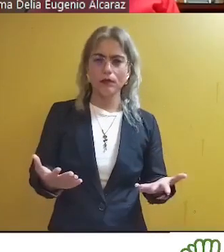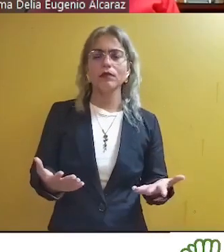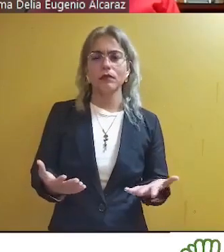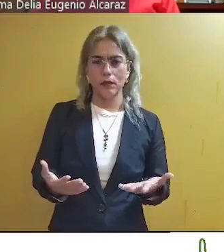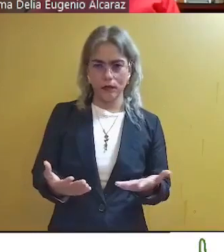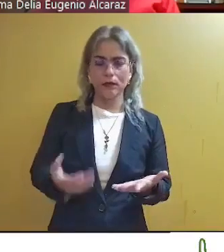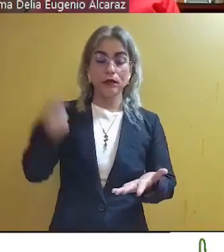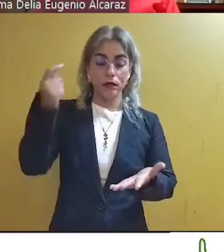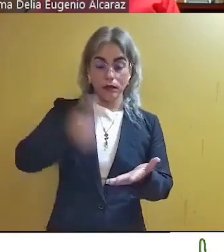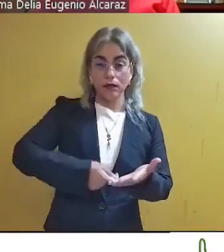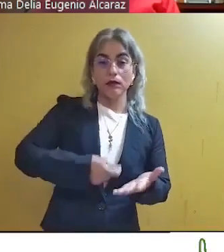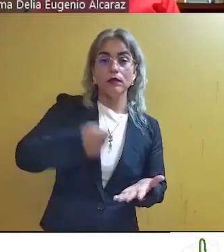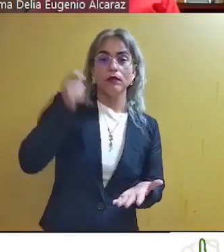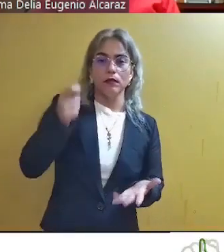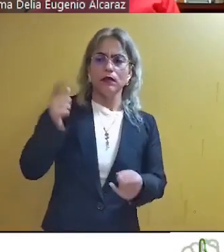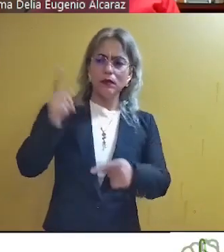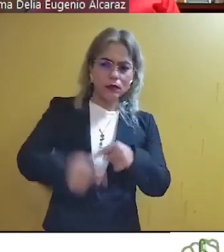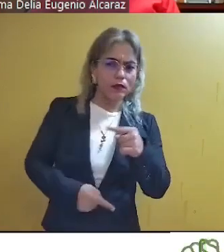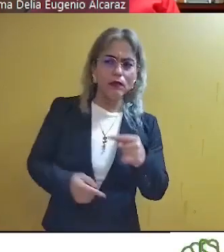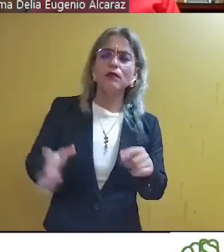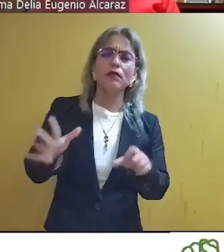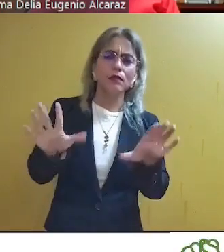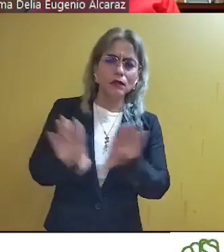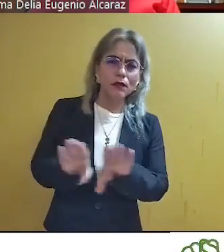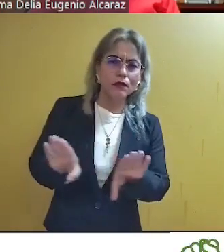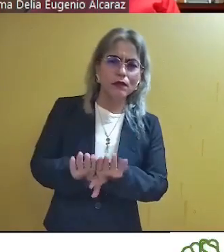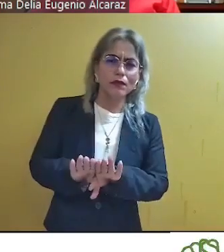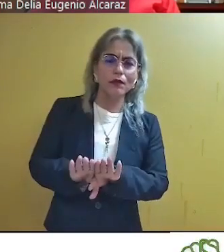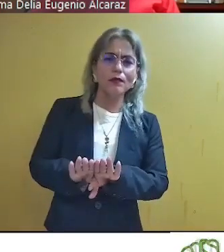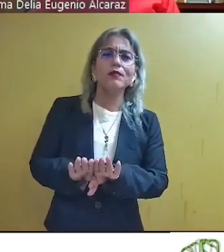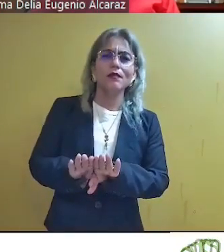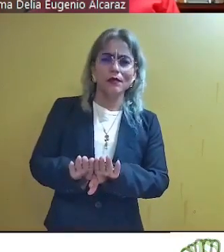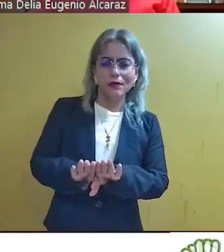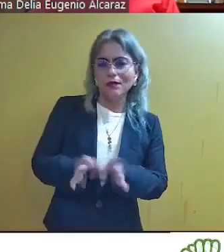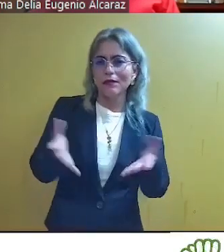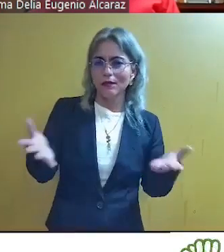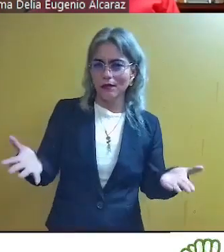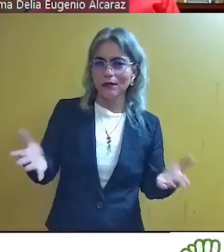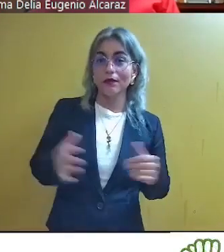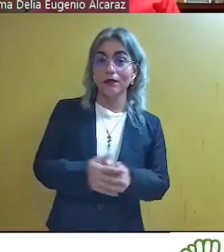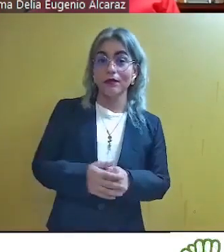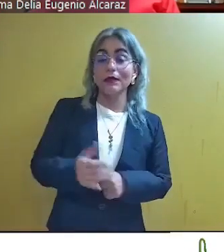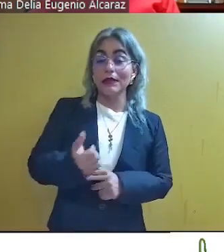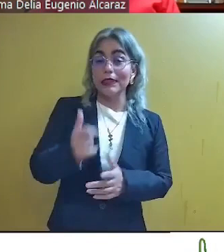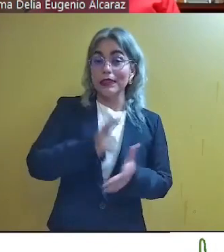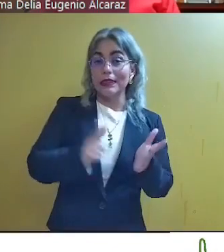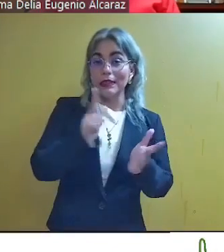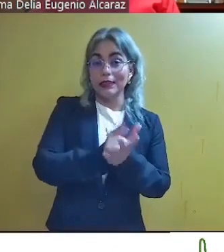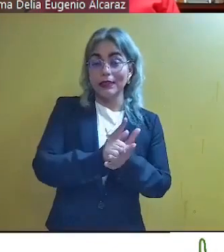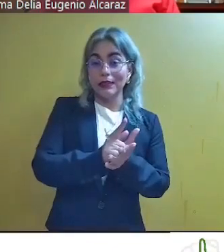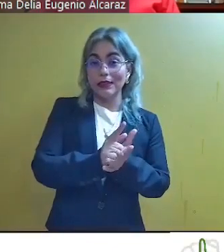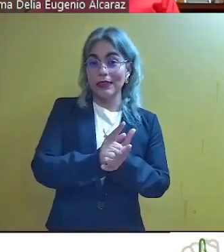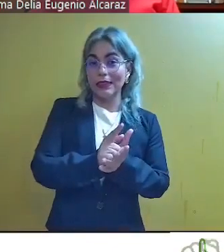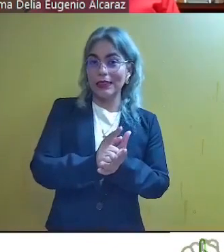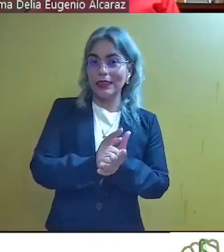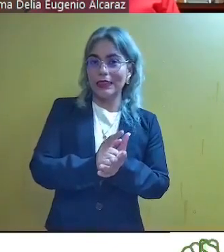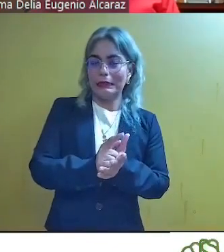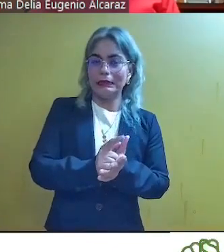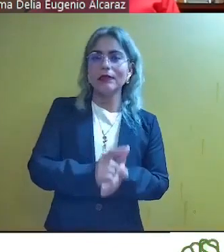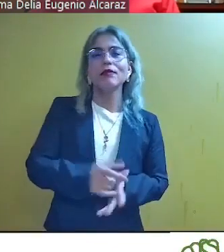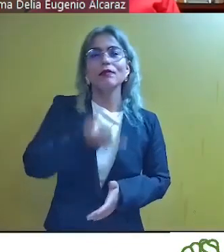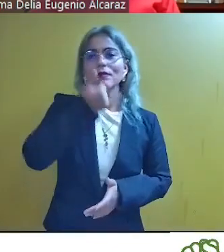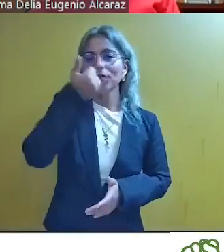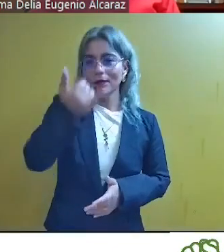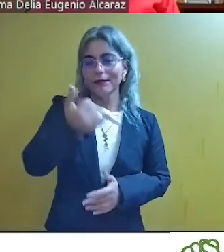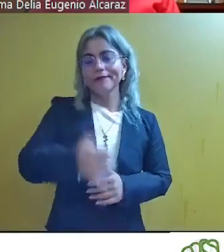como fundamento para revocar o modificar en su perjuicio una sentencia es violatoria de principios de eventualidad en los procesos